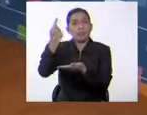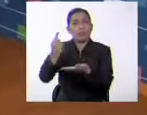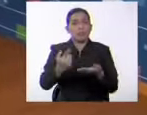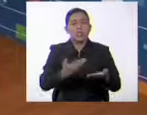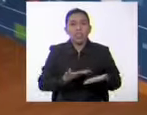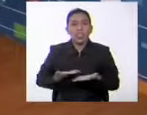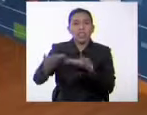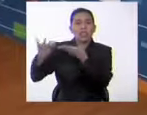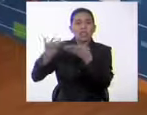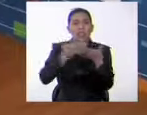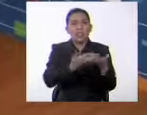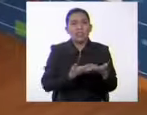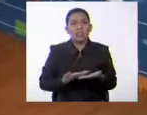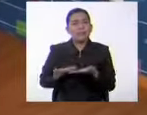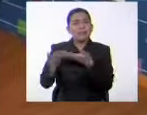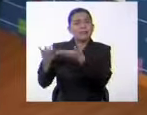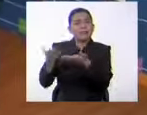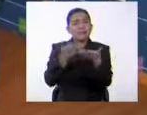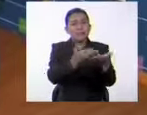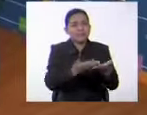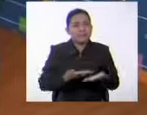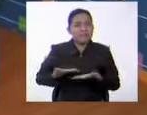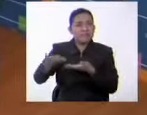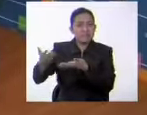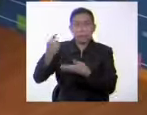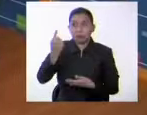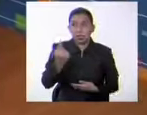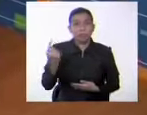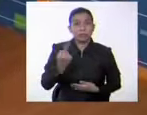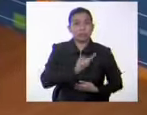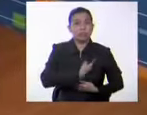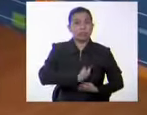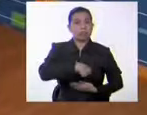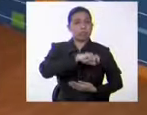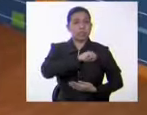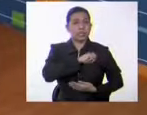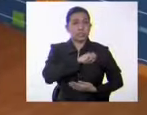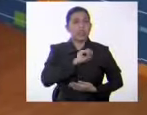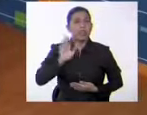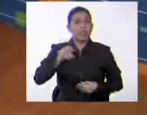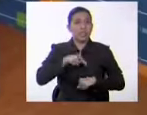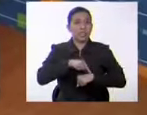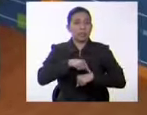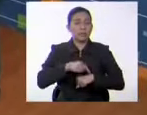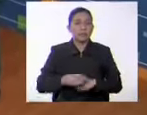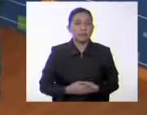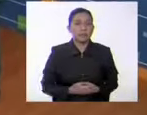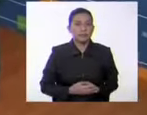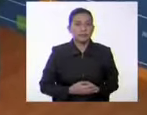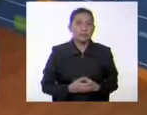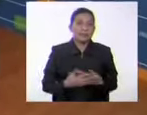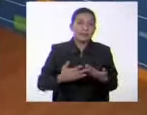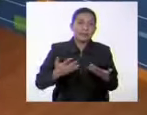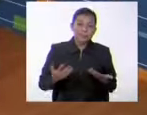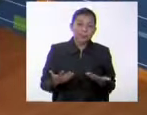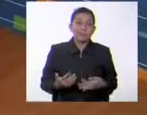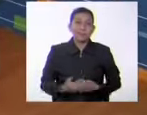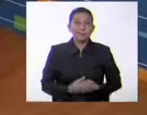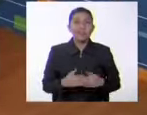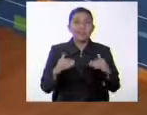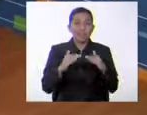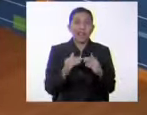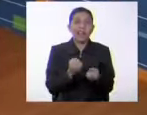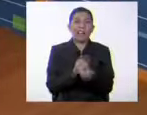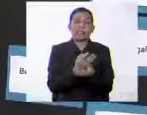para los señores españoles, que eran los encomenderos en ese momento. Como también se tuvieron algunas